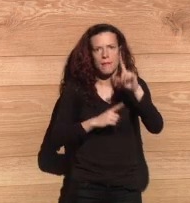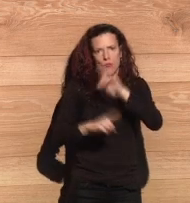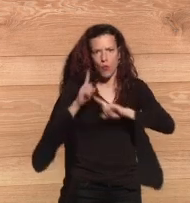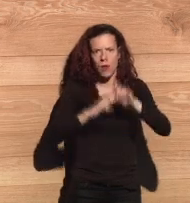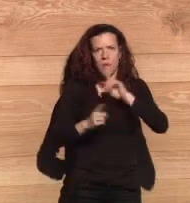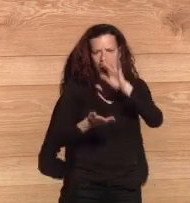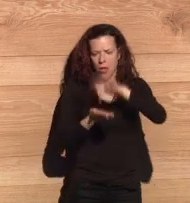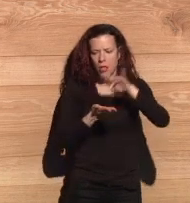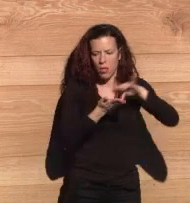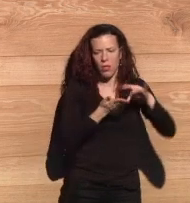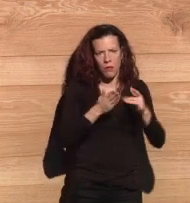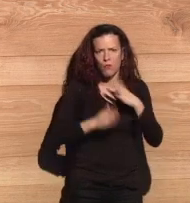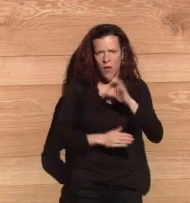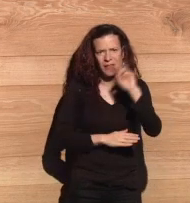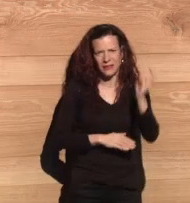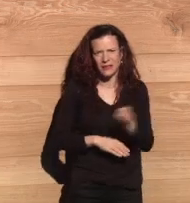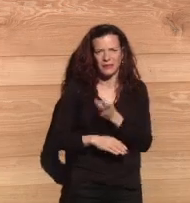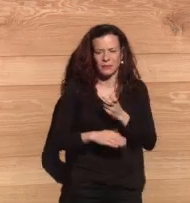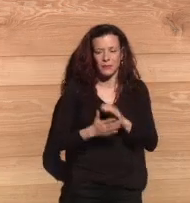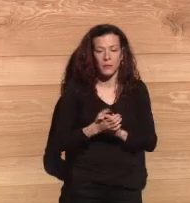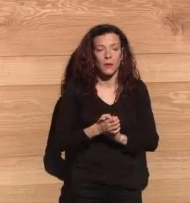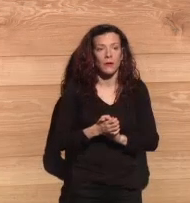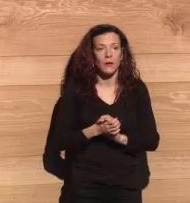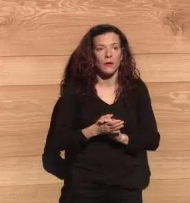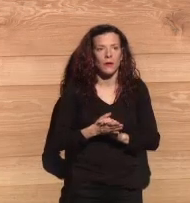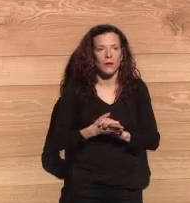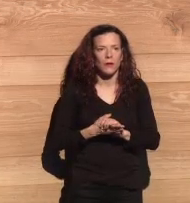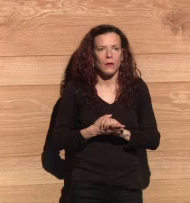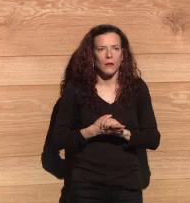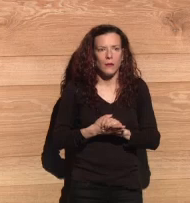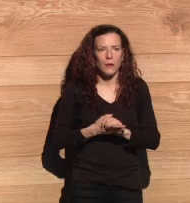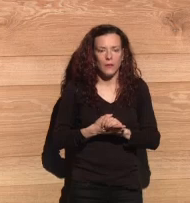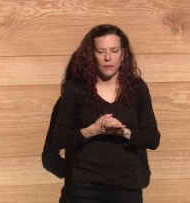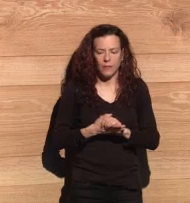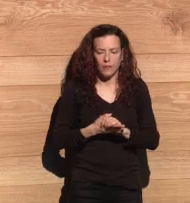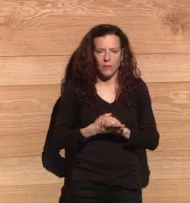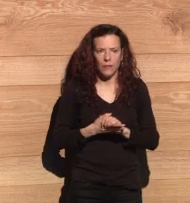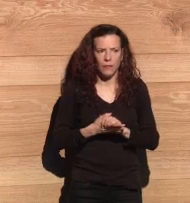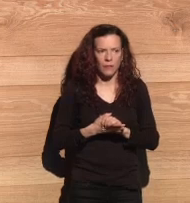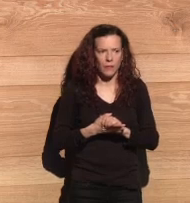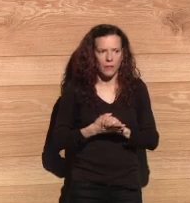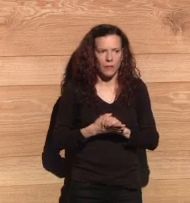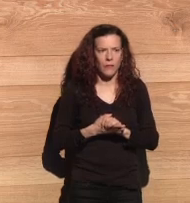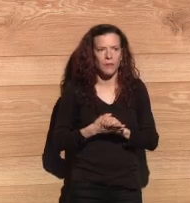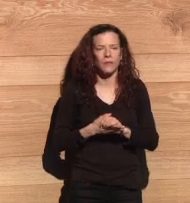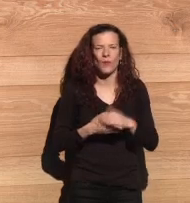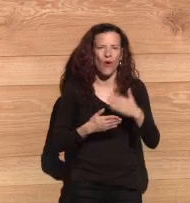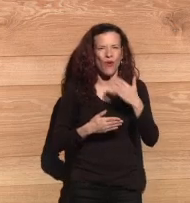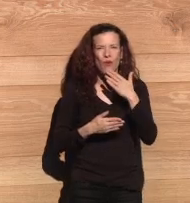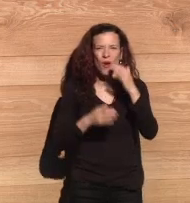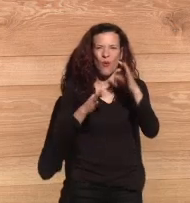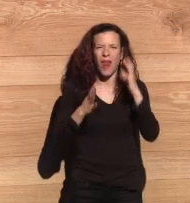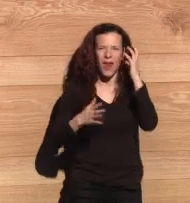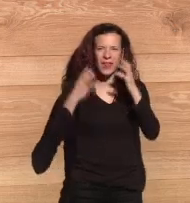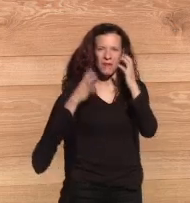eso para mí era como, no, era como gado, ¿no? Como ganado. Como